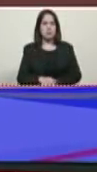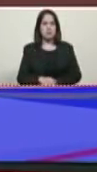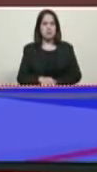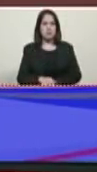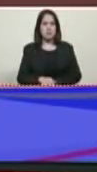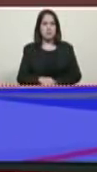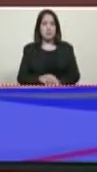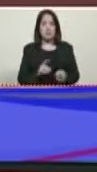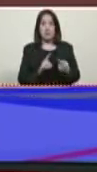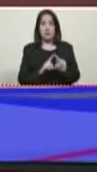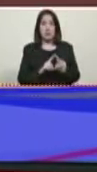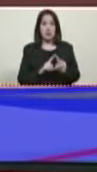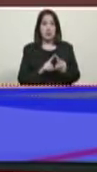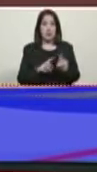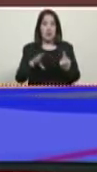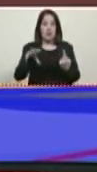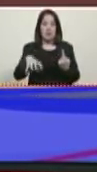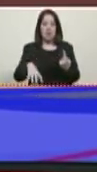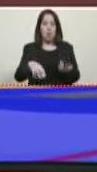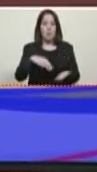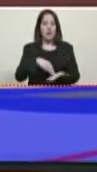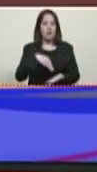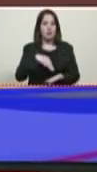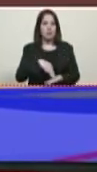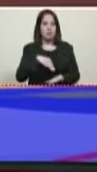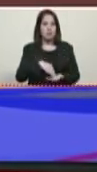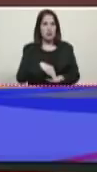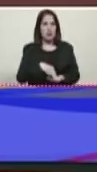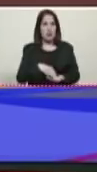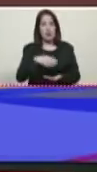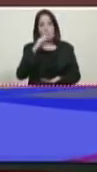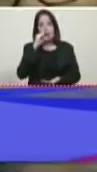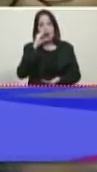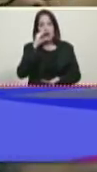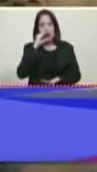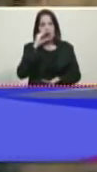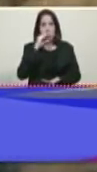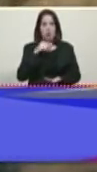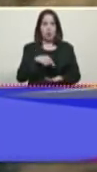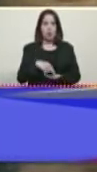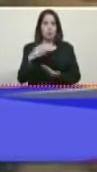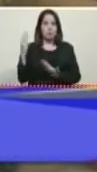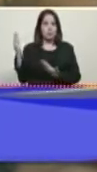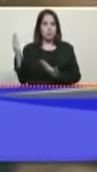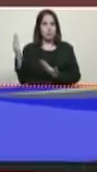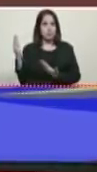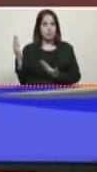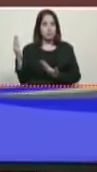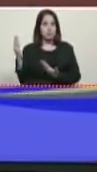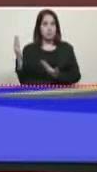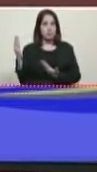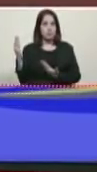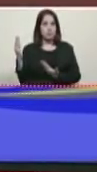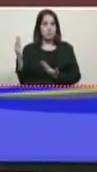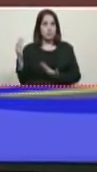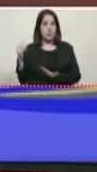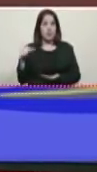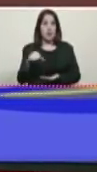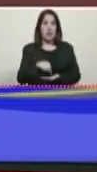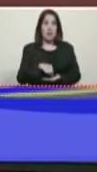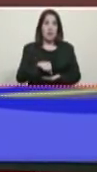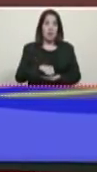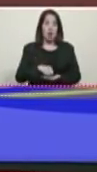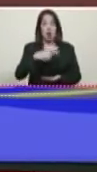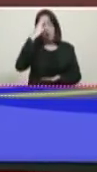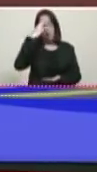en primer lugar el estado miranda héctor rodríguez castro la ciudad capital los